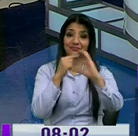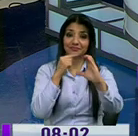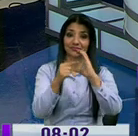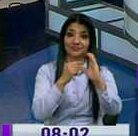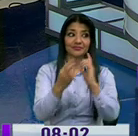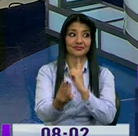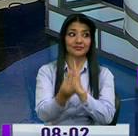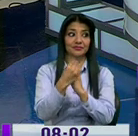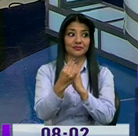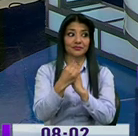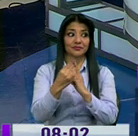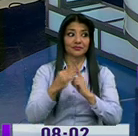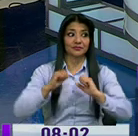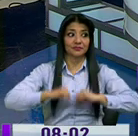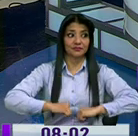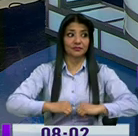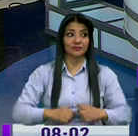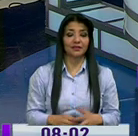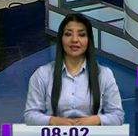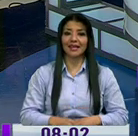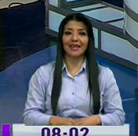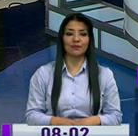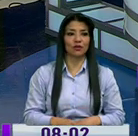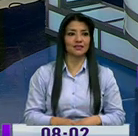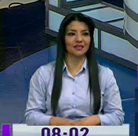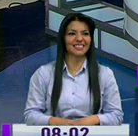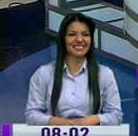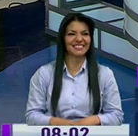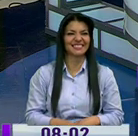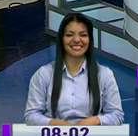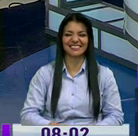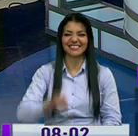mensajes o fotografías, lo que usted le está molestando y no le han atendido.